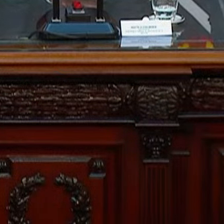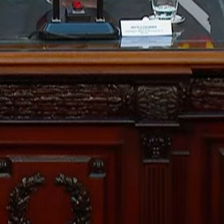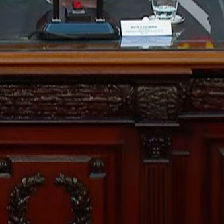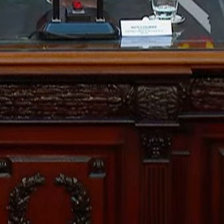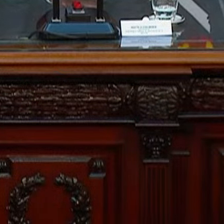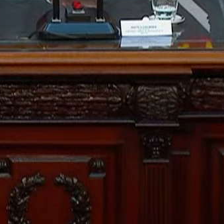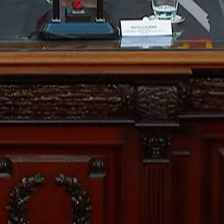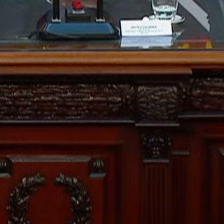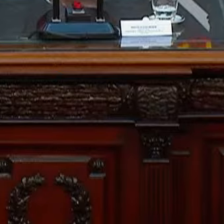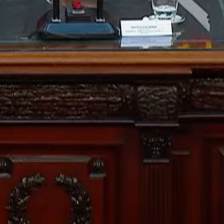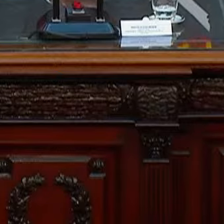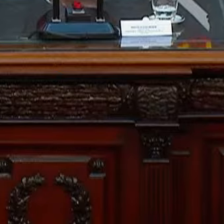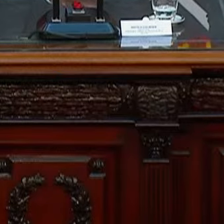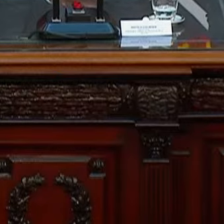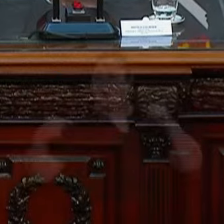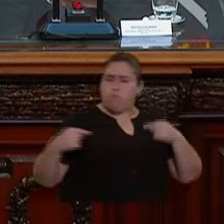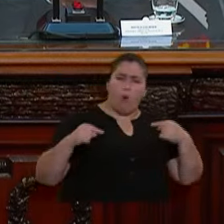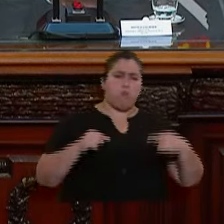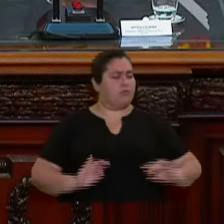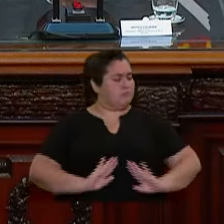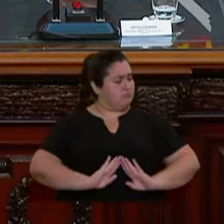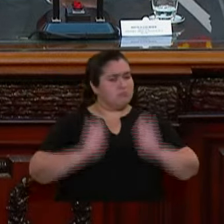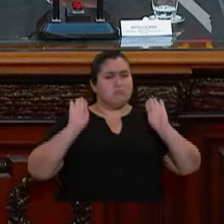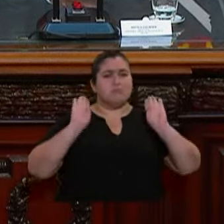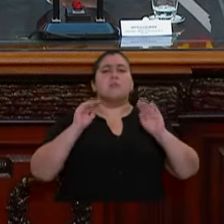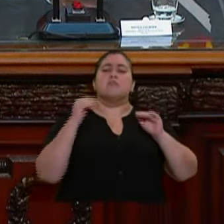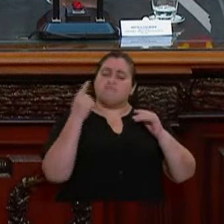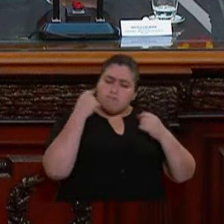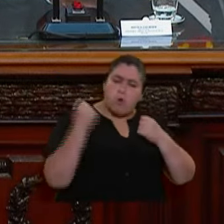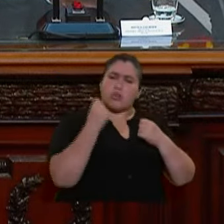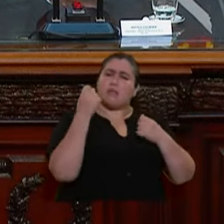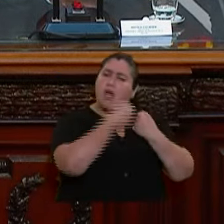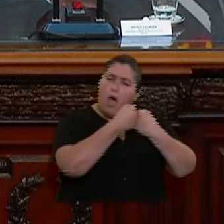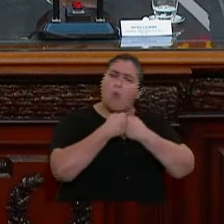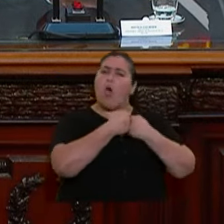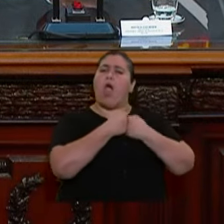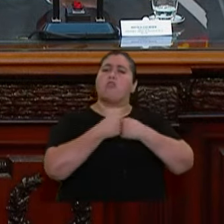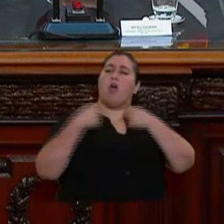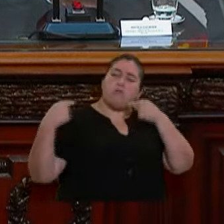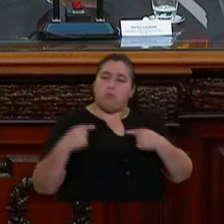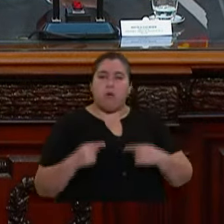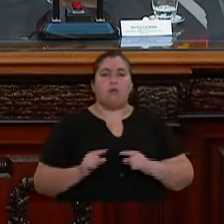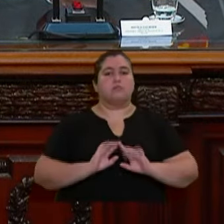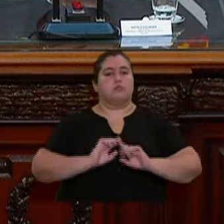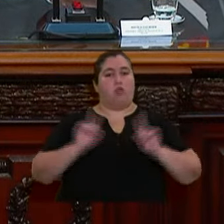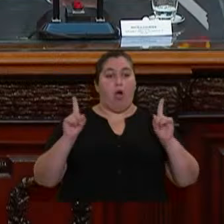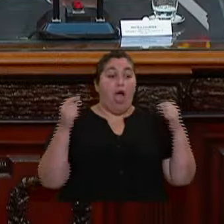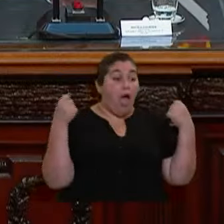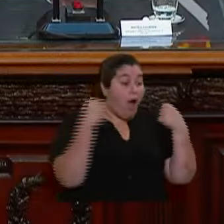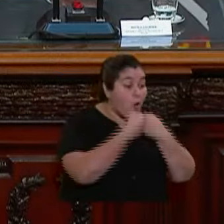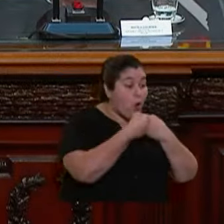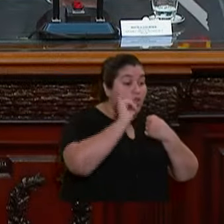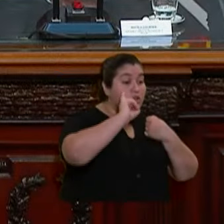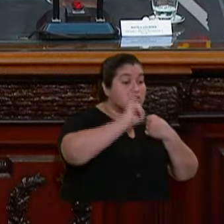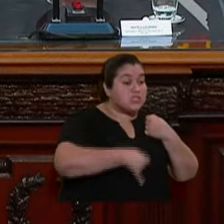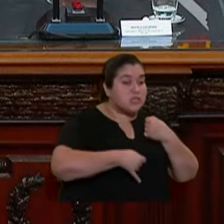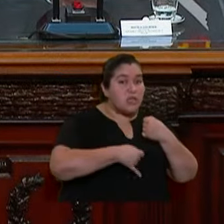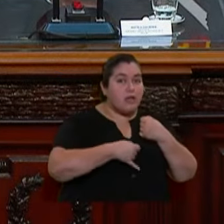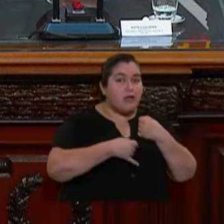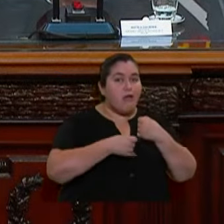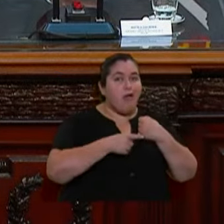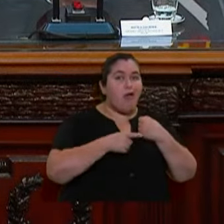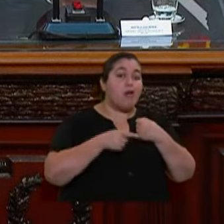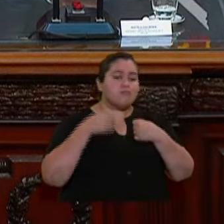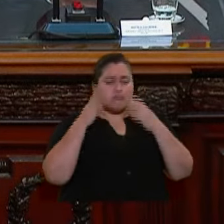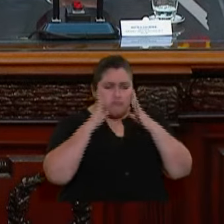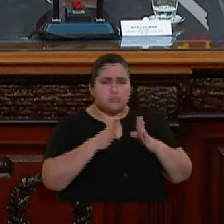camino de paz y no de confrontación, un camino de acuerdo y no de conflicto. Acuerdo sí, no el consenso contra el